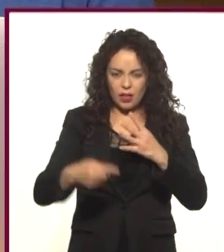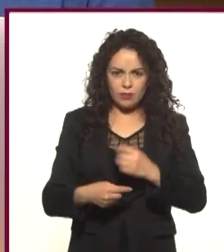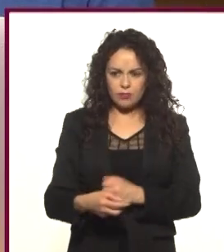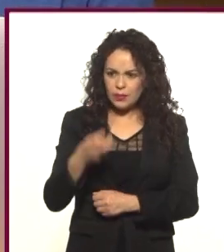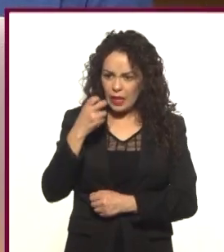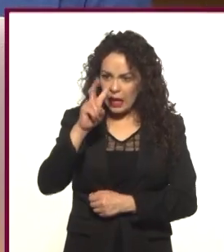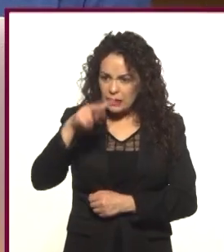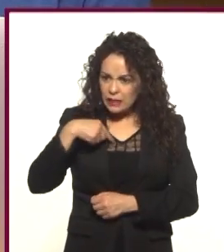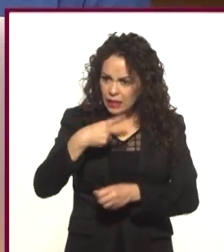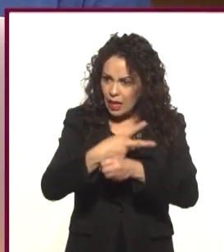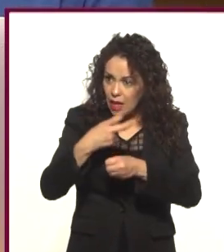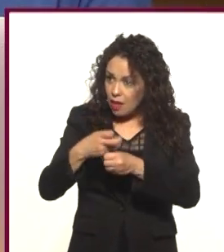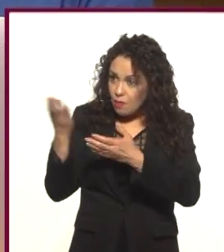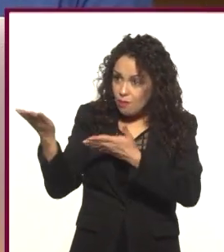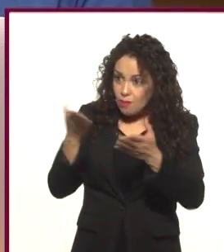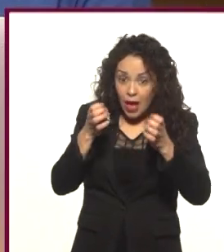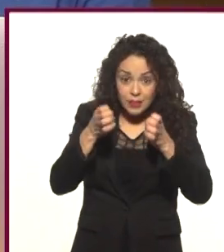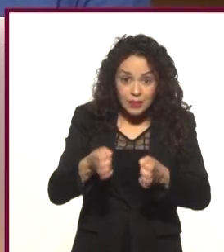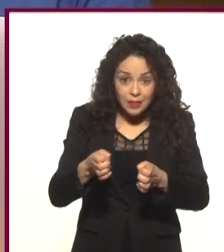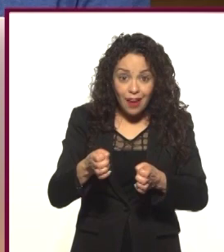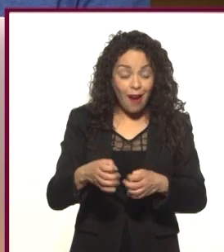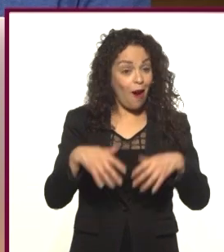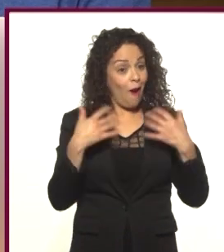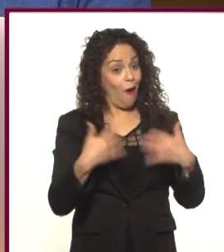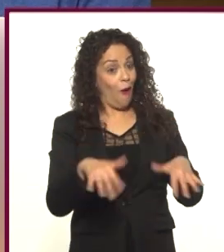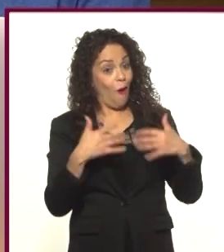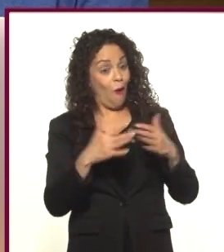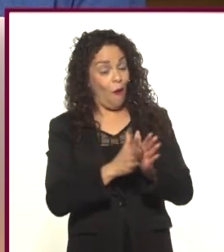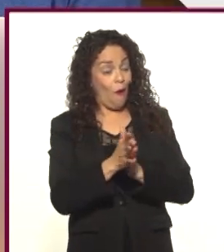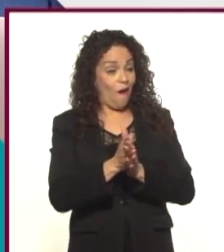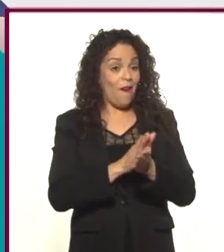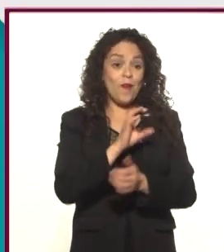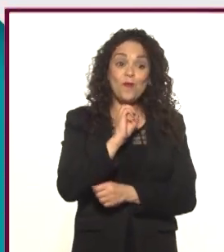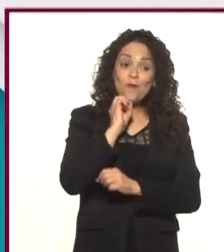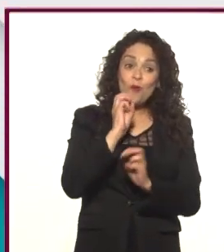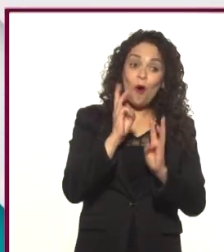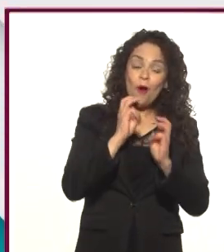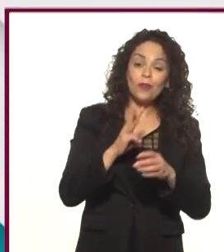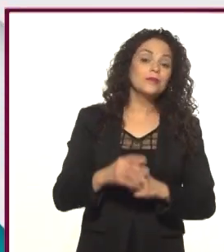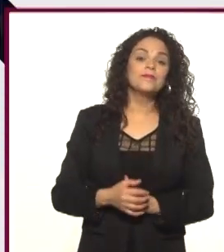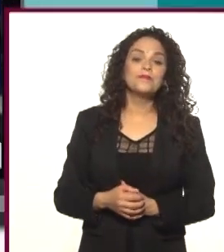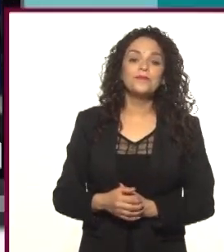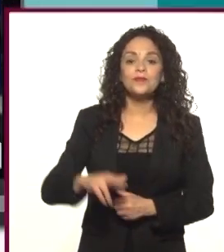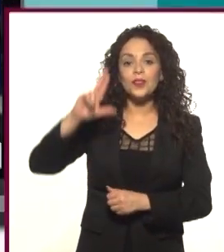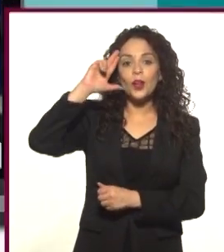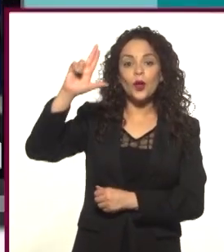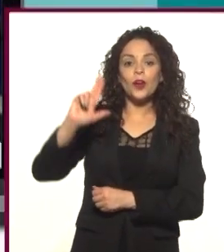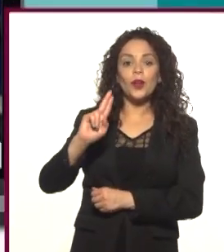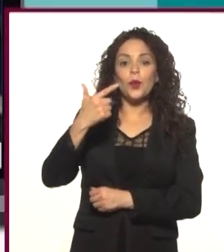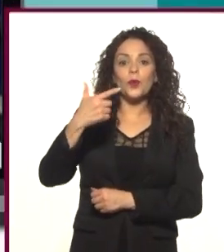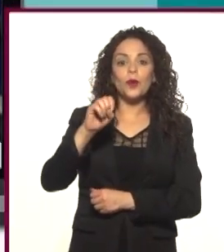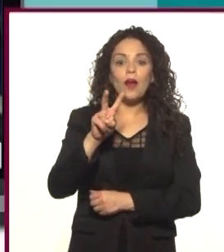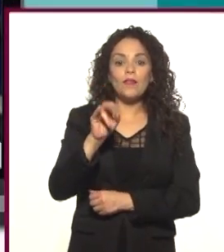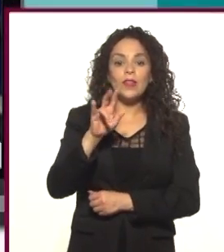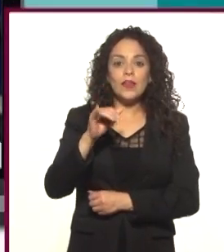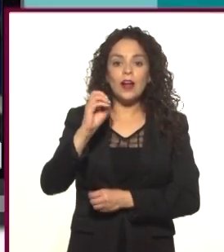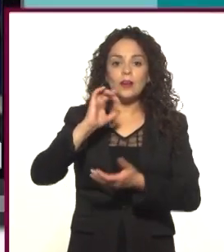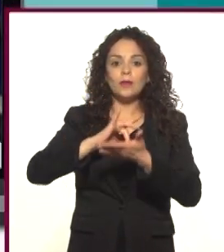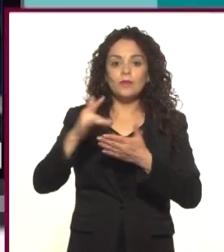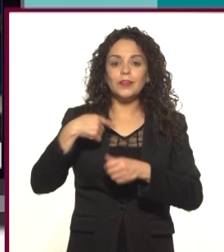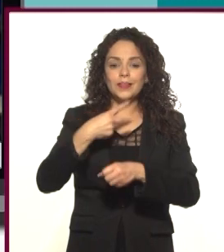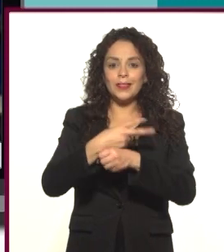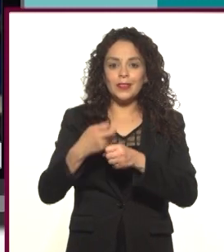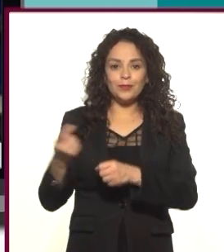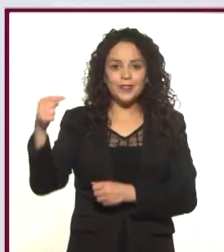lo tenemos de invitado? ¡Órale! Hola Hugo, hola Viviana, ¿cómo están? Muchas gracias